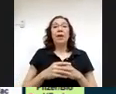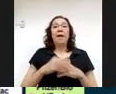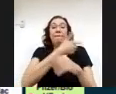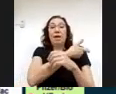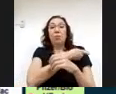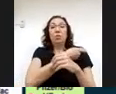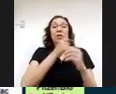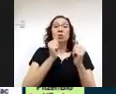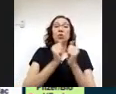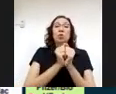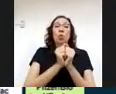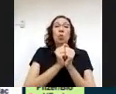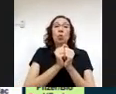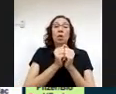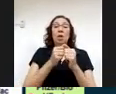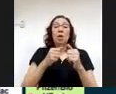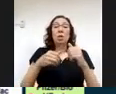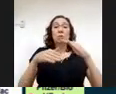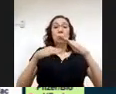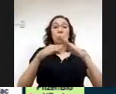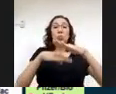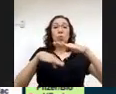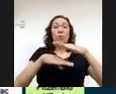vacunas con una subunidad proteica